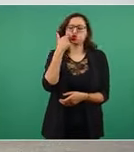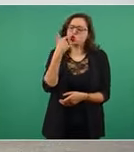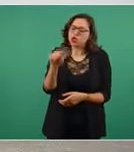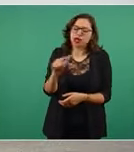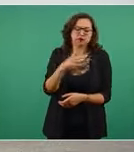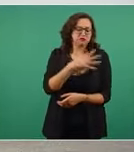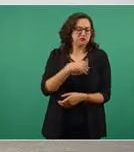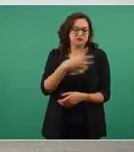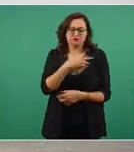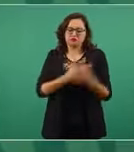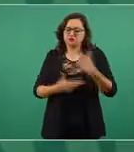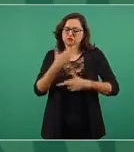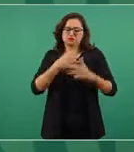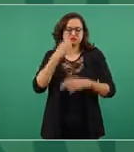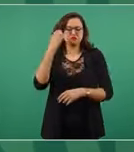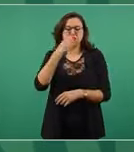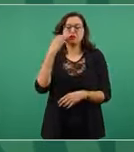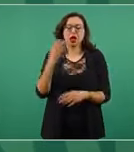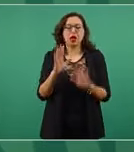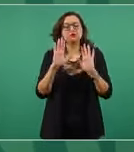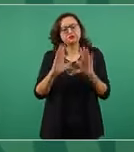tiene que respetar.